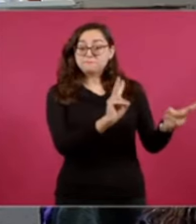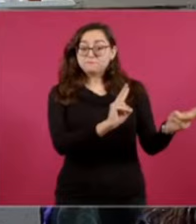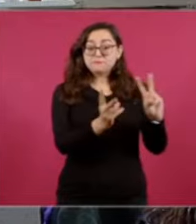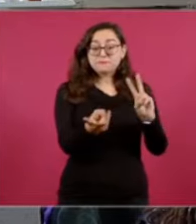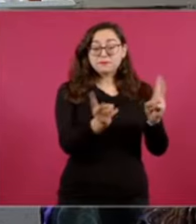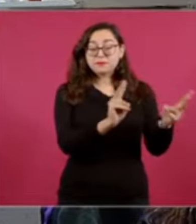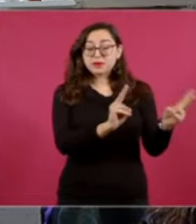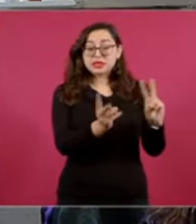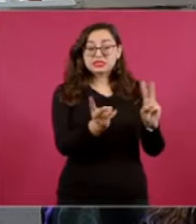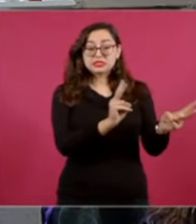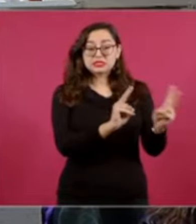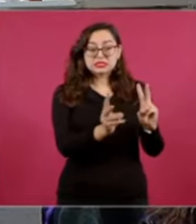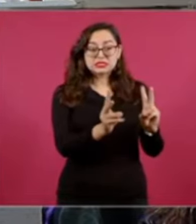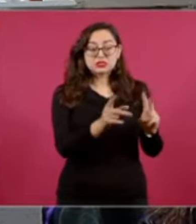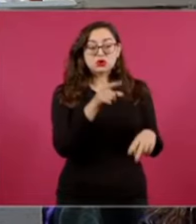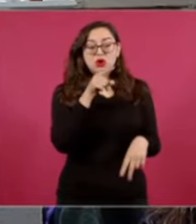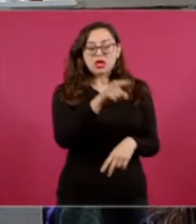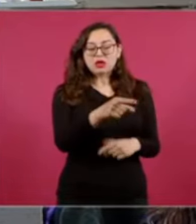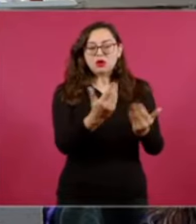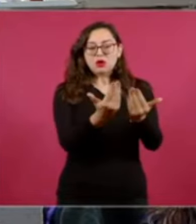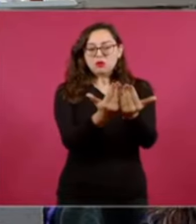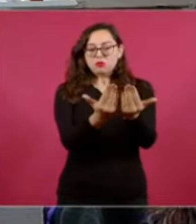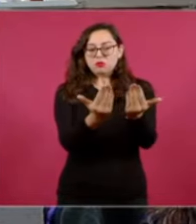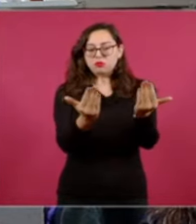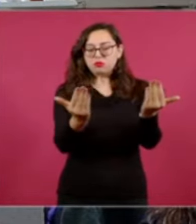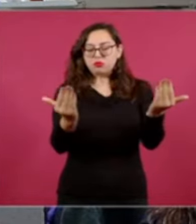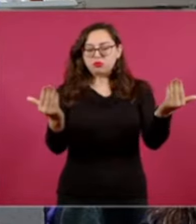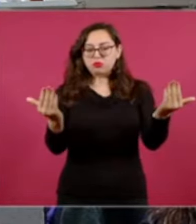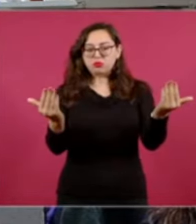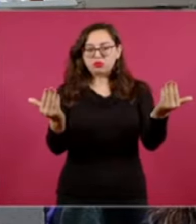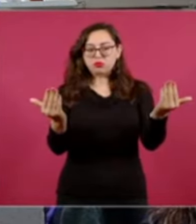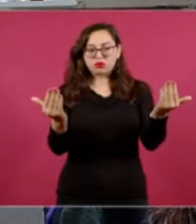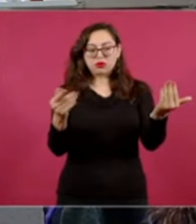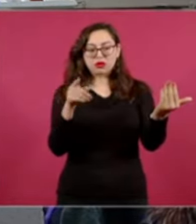Vecinos de Chalco mandan, bueno, al carajo,